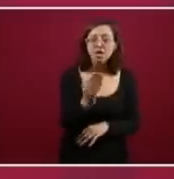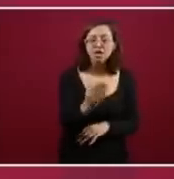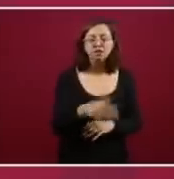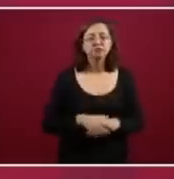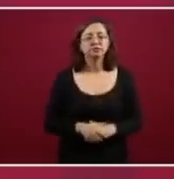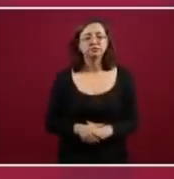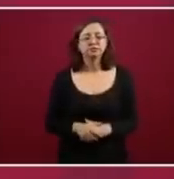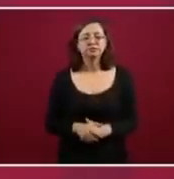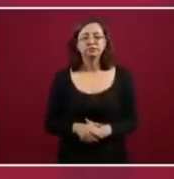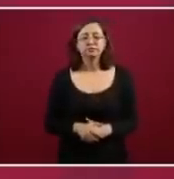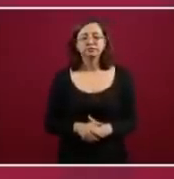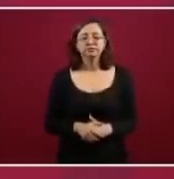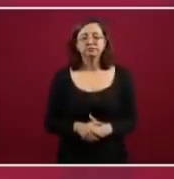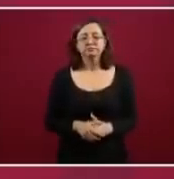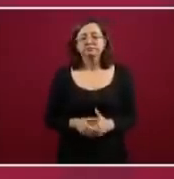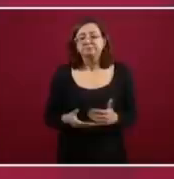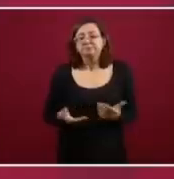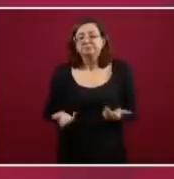entonces